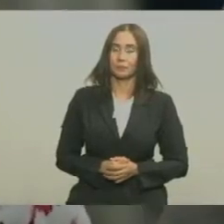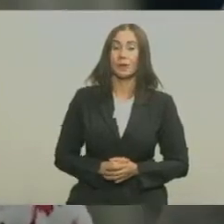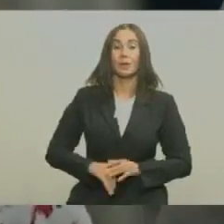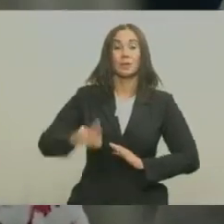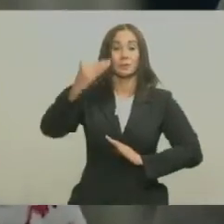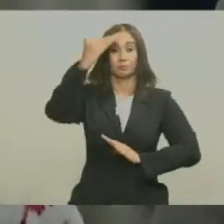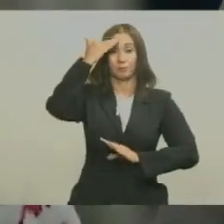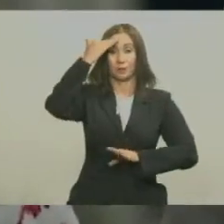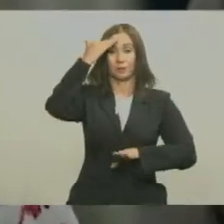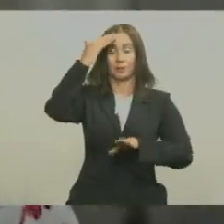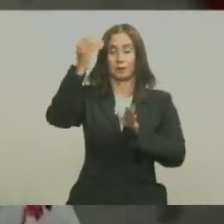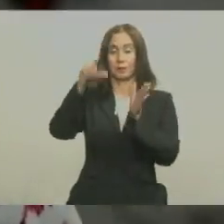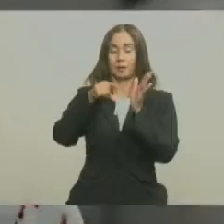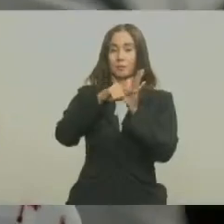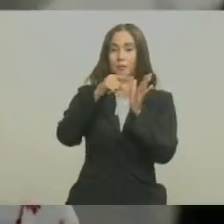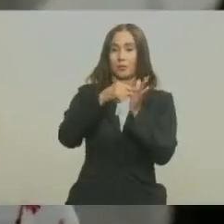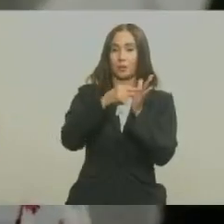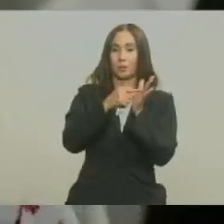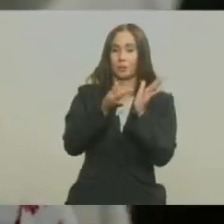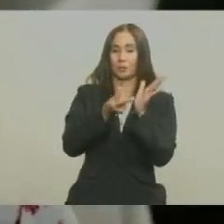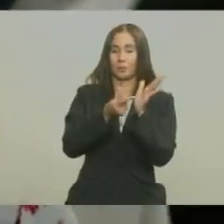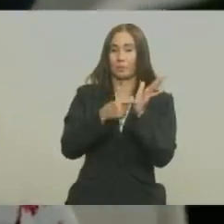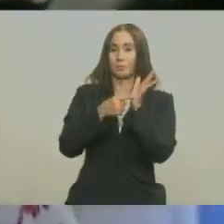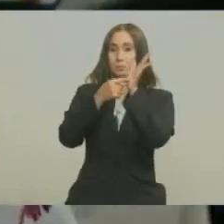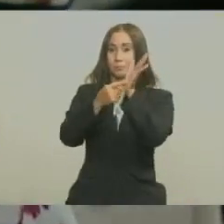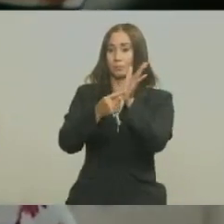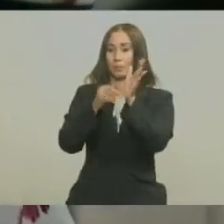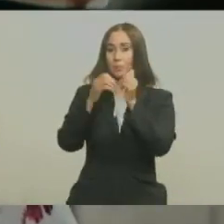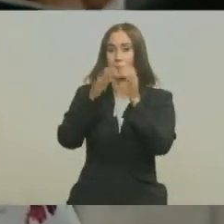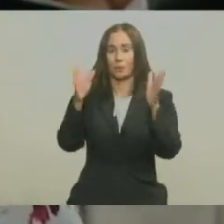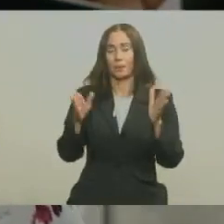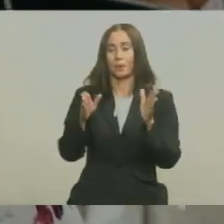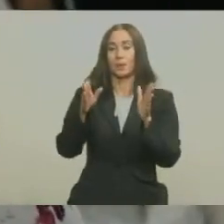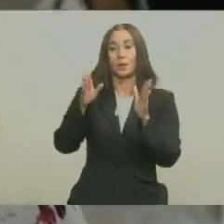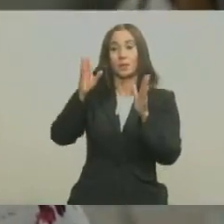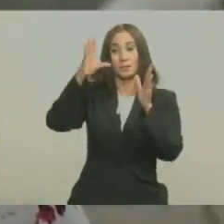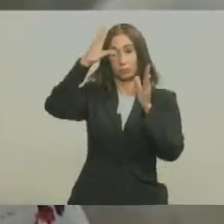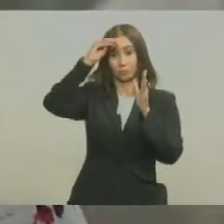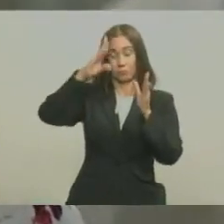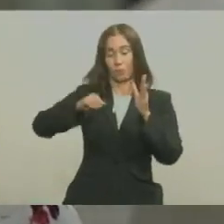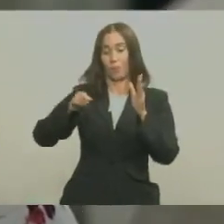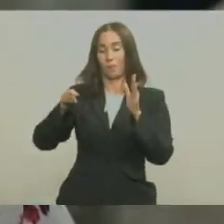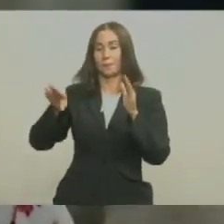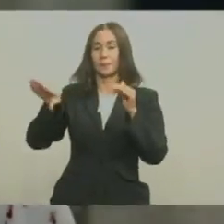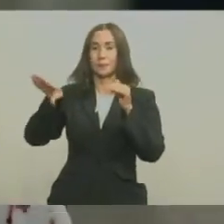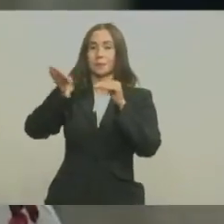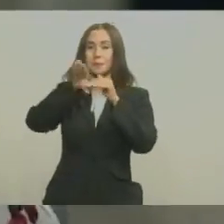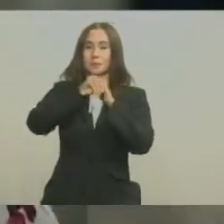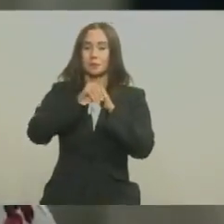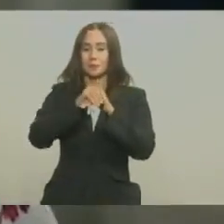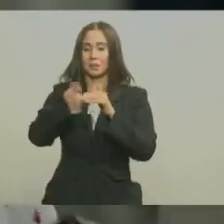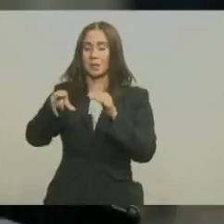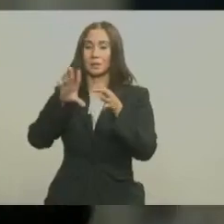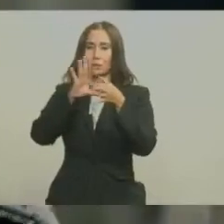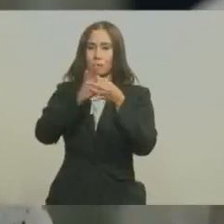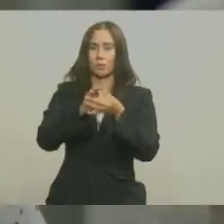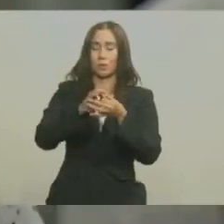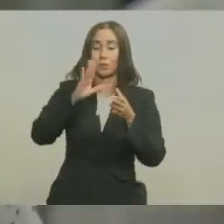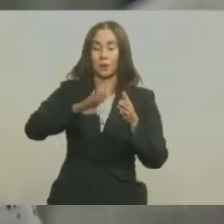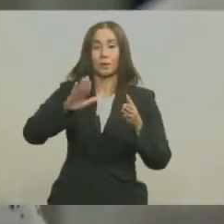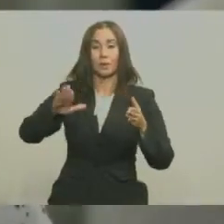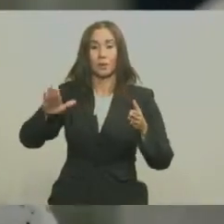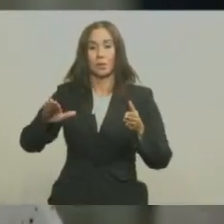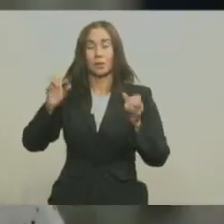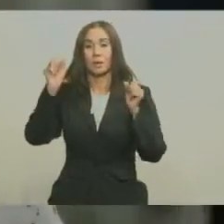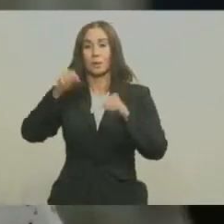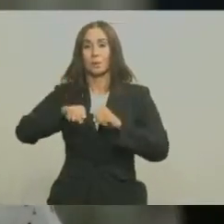los casos de abuso sexual y que se pueda perseguir penalmente sin que los padres se querellen o en caso de